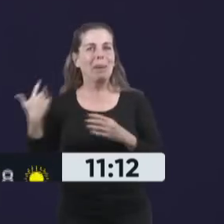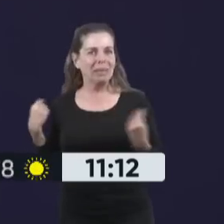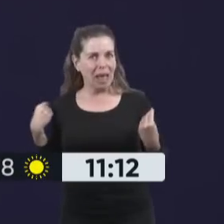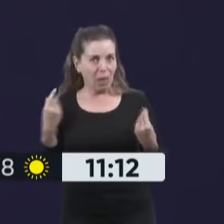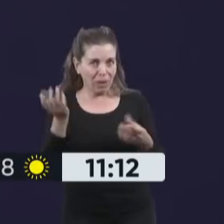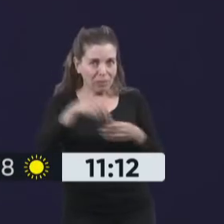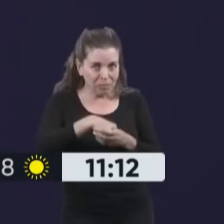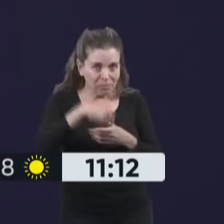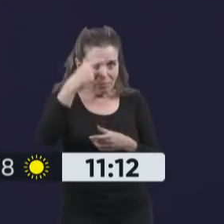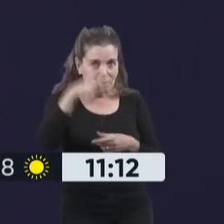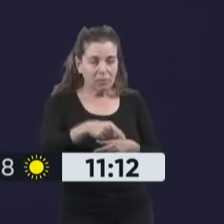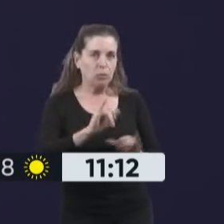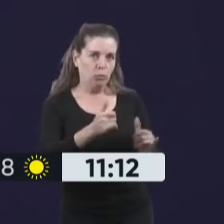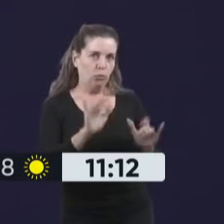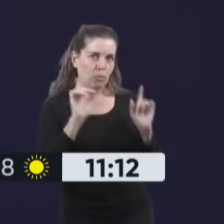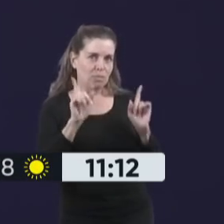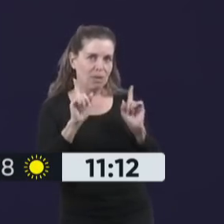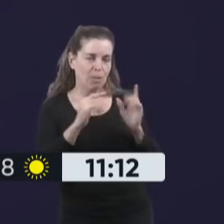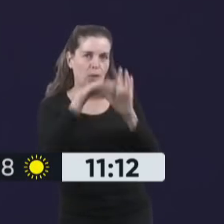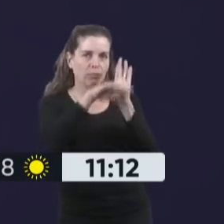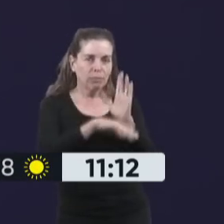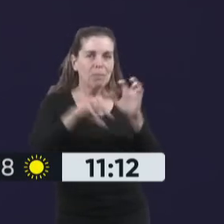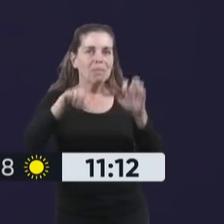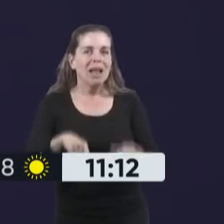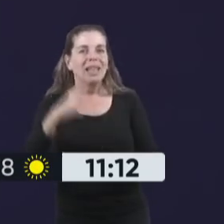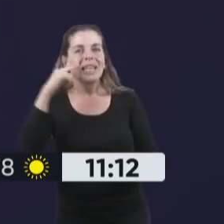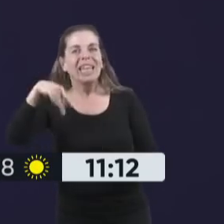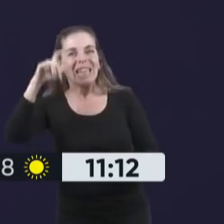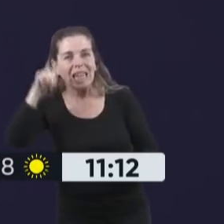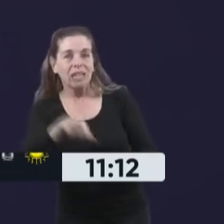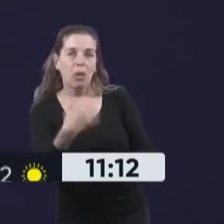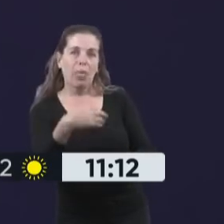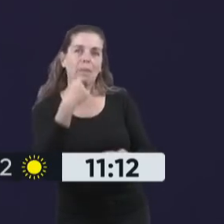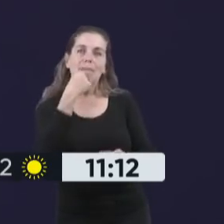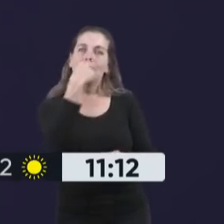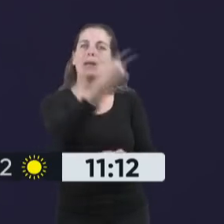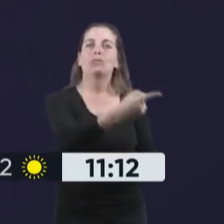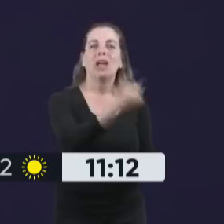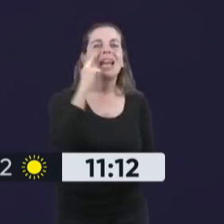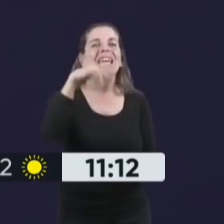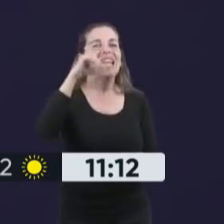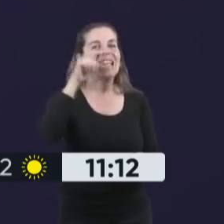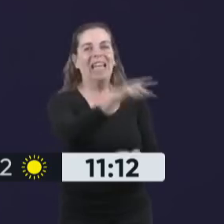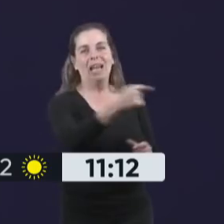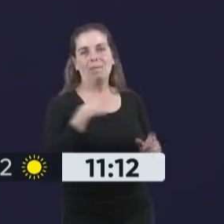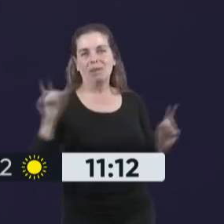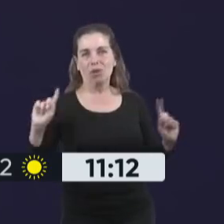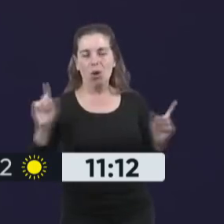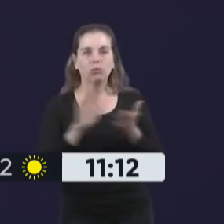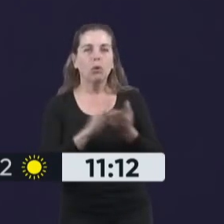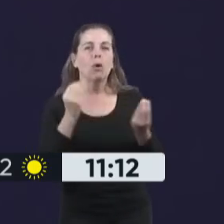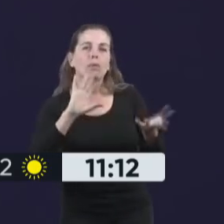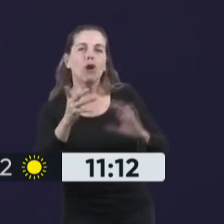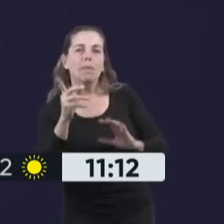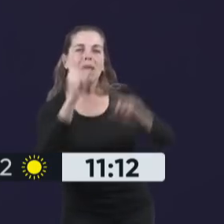incluye dentro de la metodología que tiene INDEC, pero eso se lo deberías preguntar al INDEC y no a mí, tal vez, el tema de metodología.